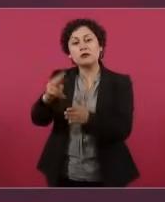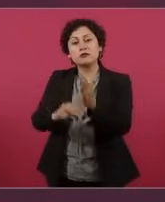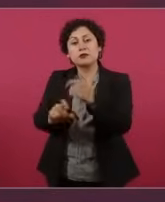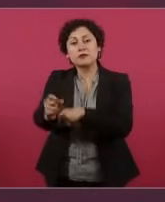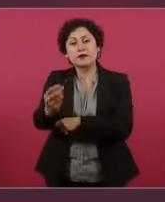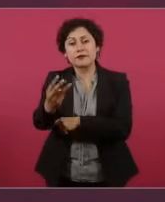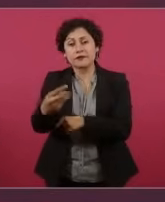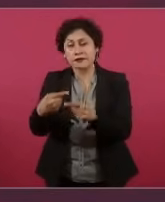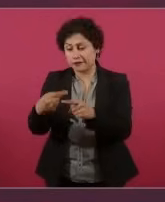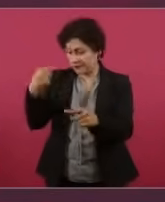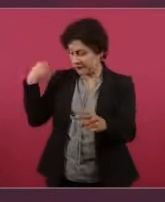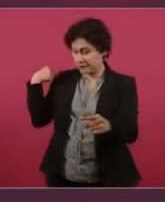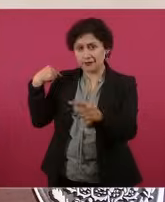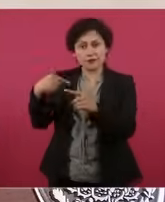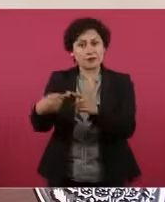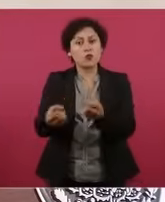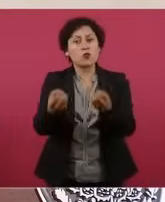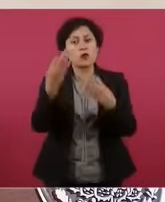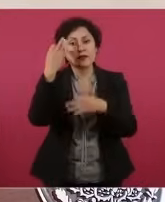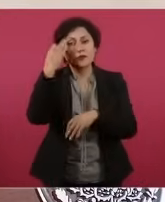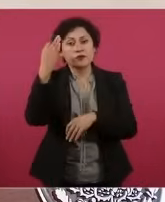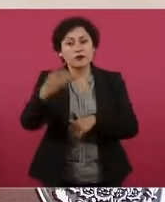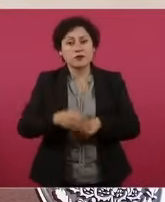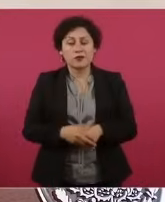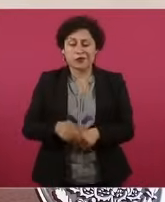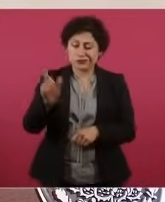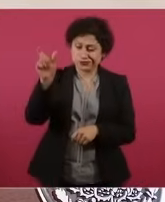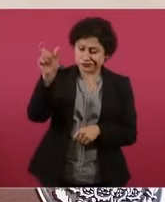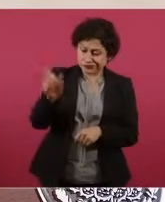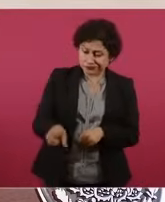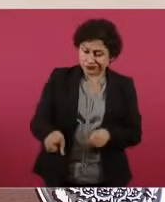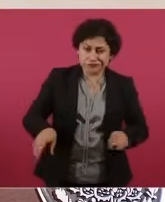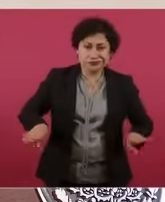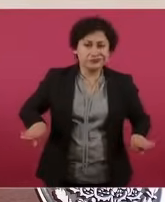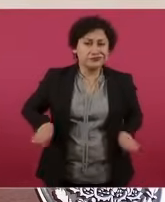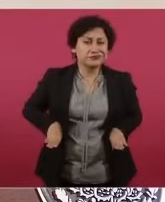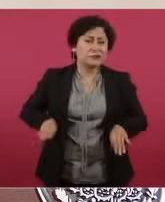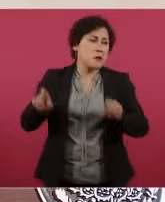han pasado? No cambian, o sea.